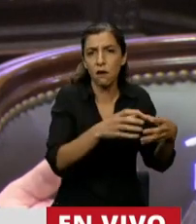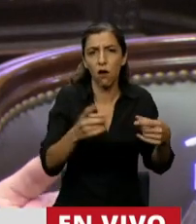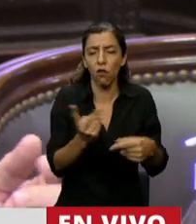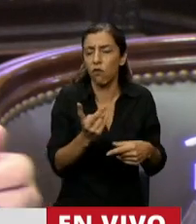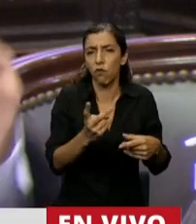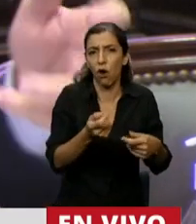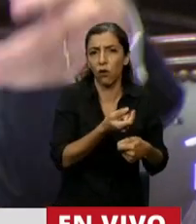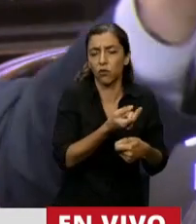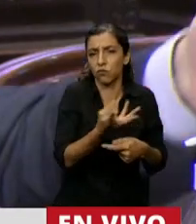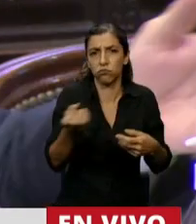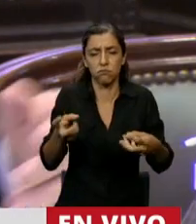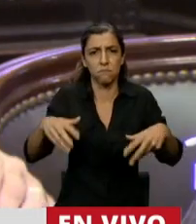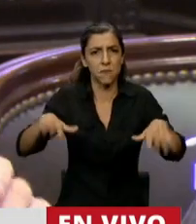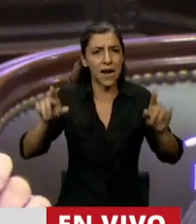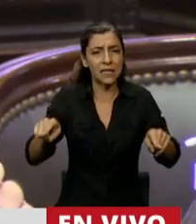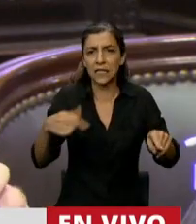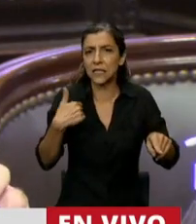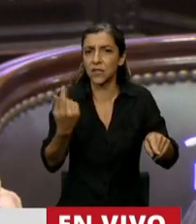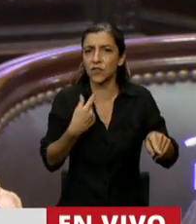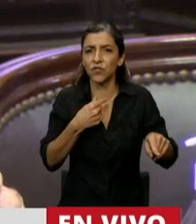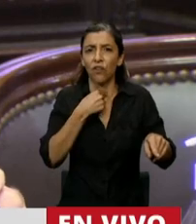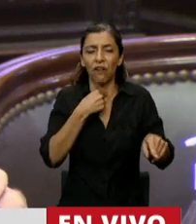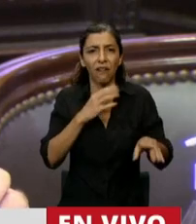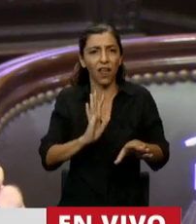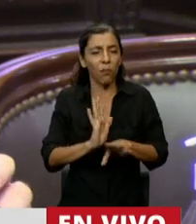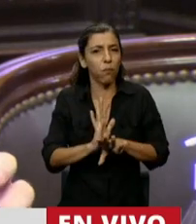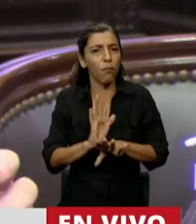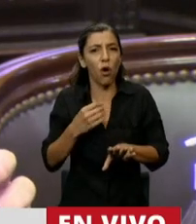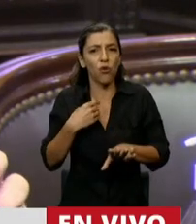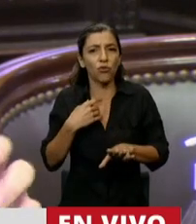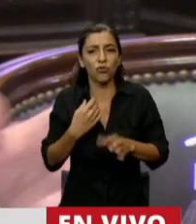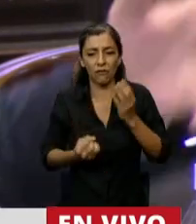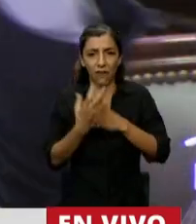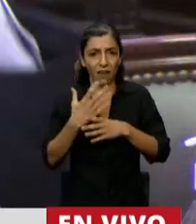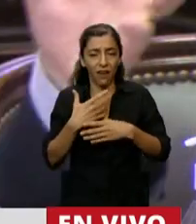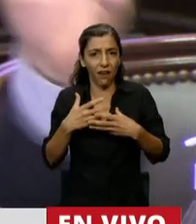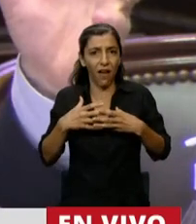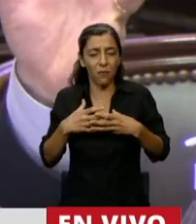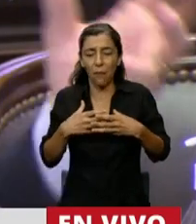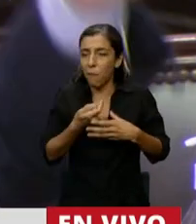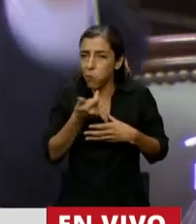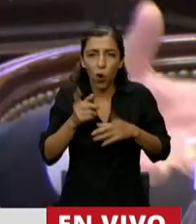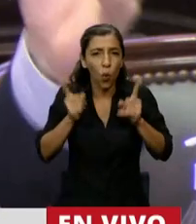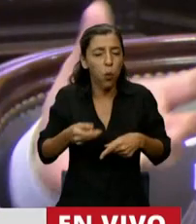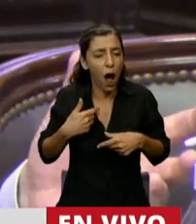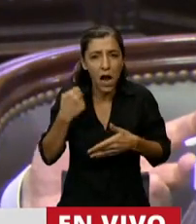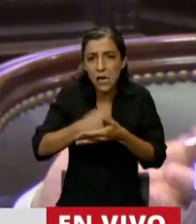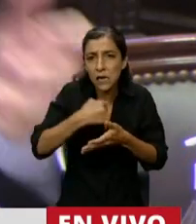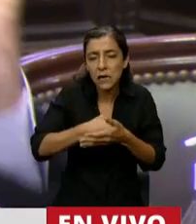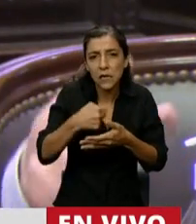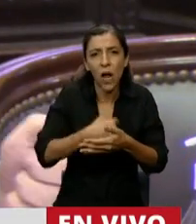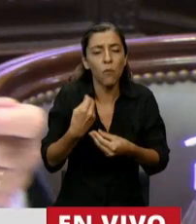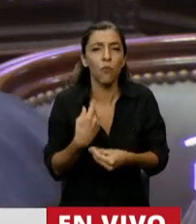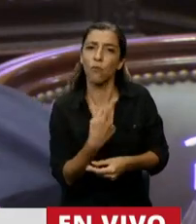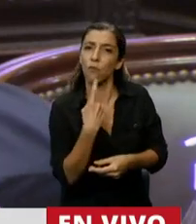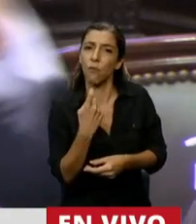no por un tema de que queremos un escaño en el Estado, lo es porque nos damos cuenta que los dos frentes de manera alternativa